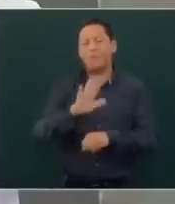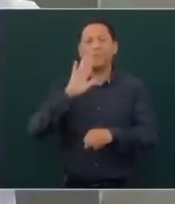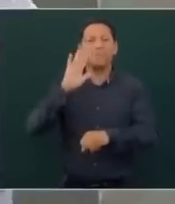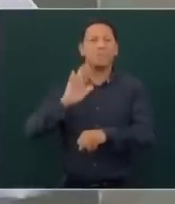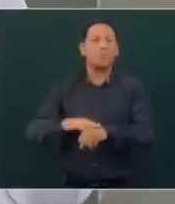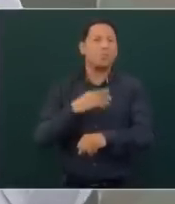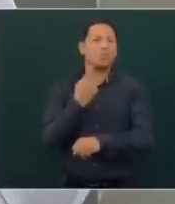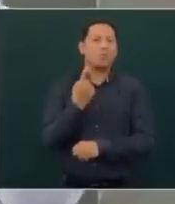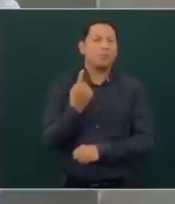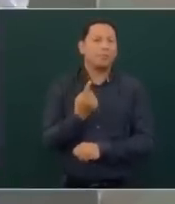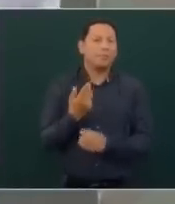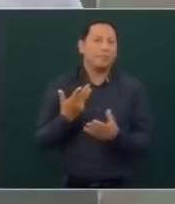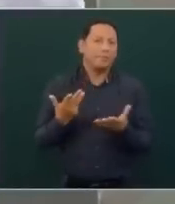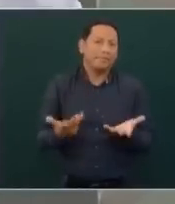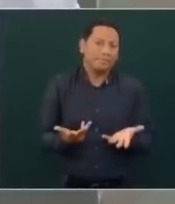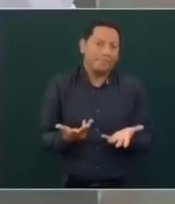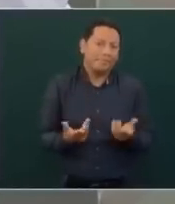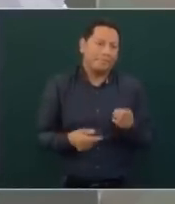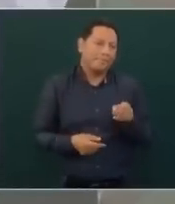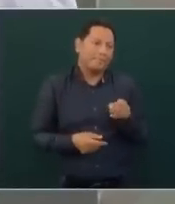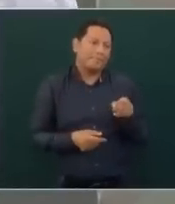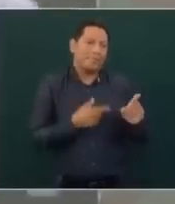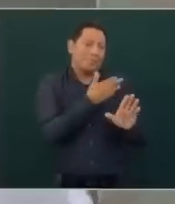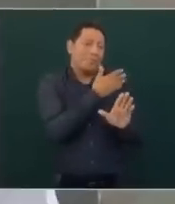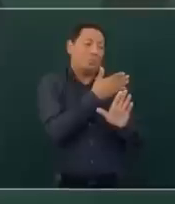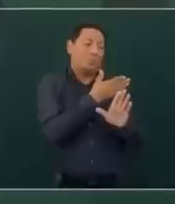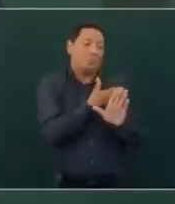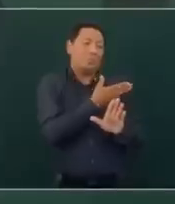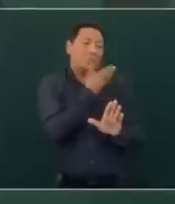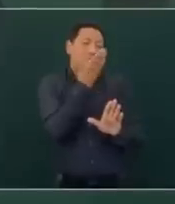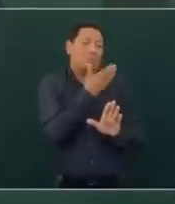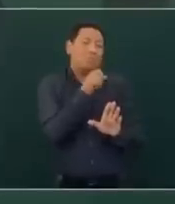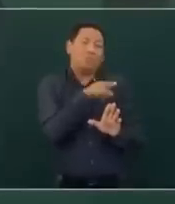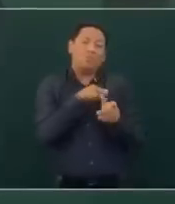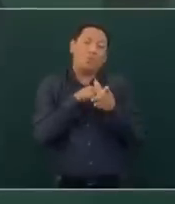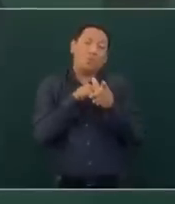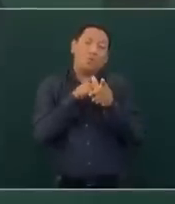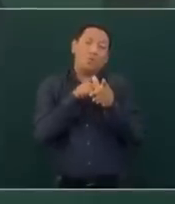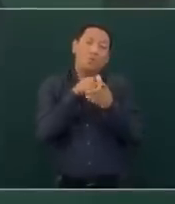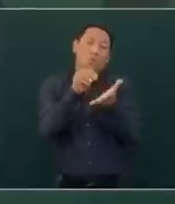porque trae ese origen.